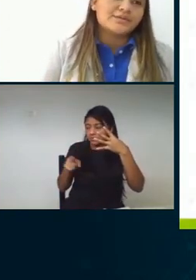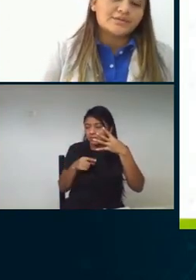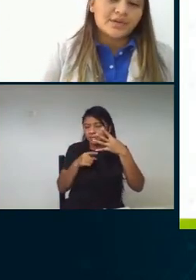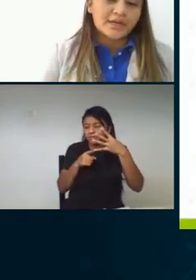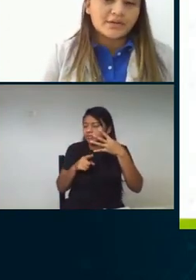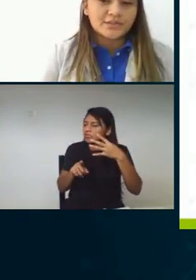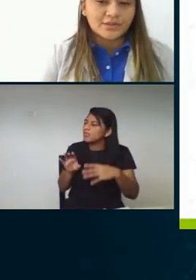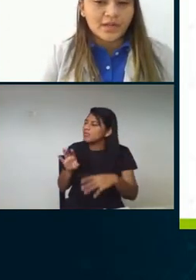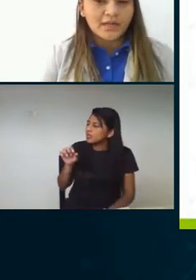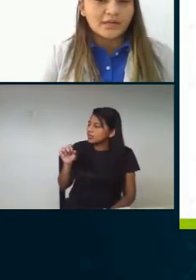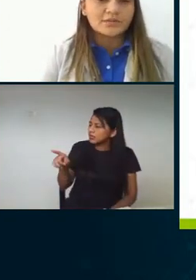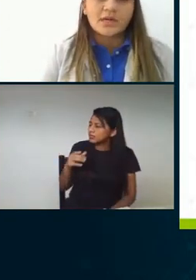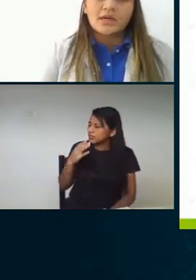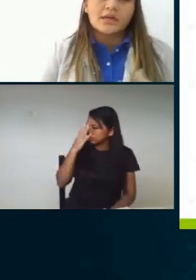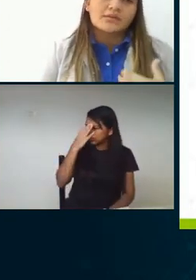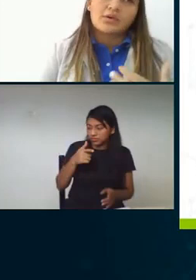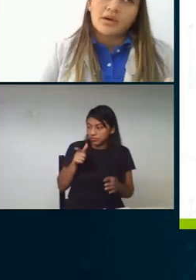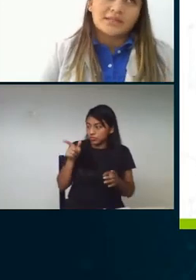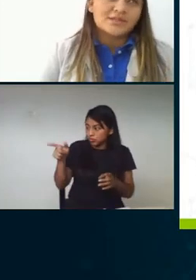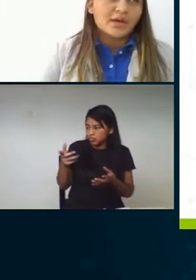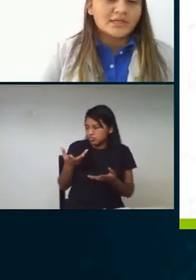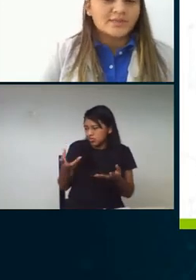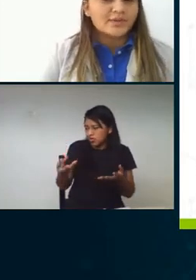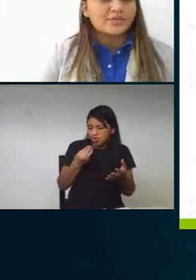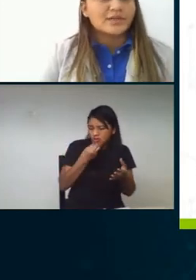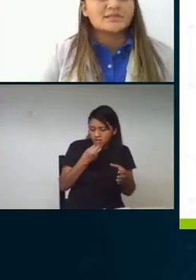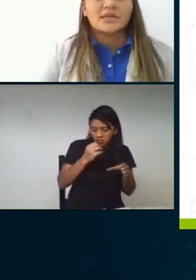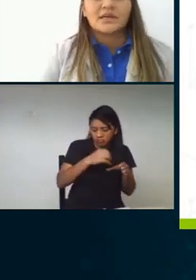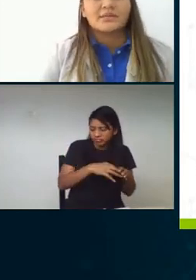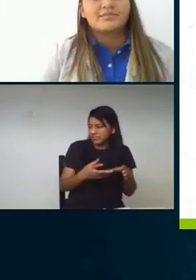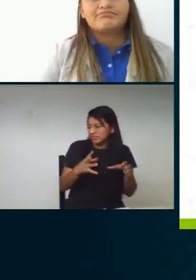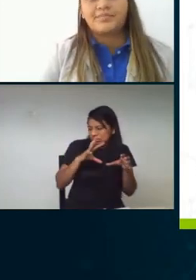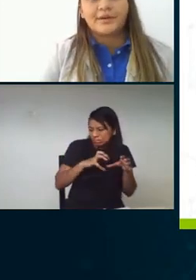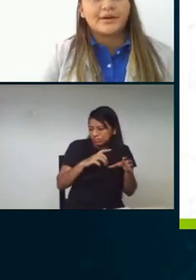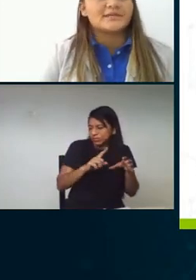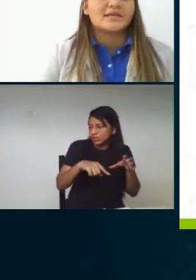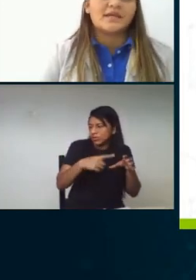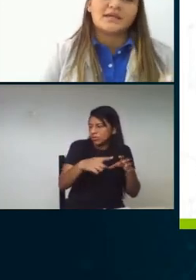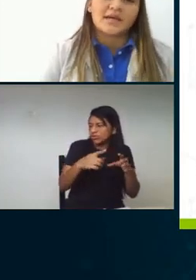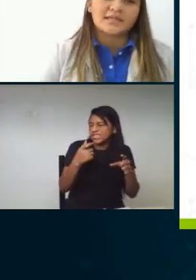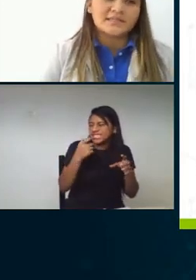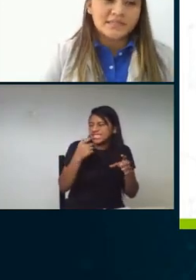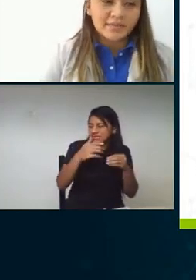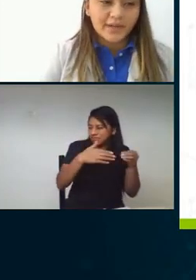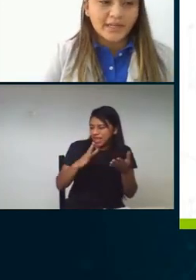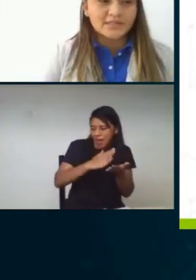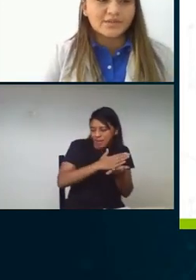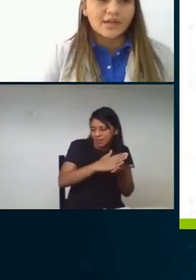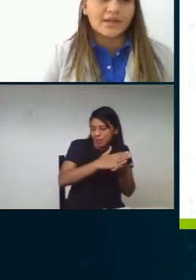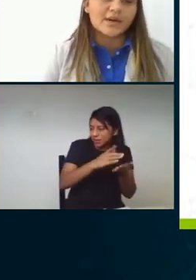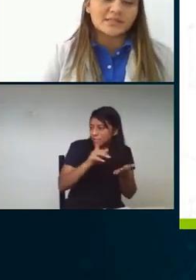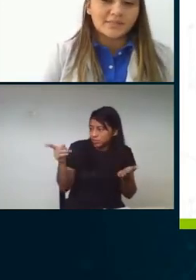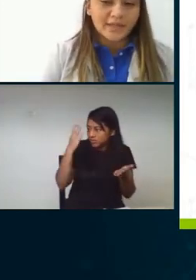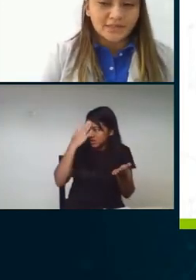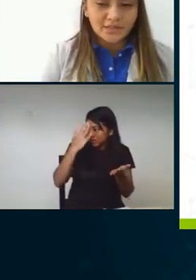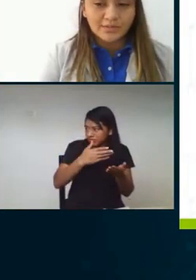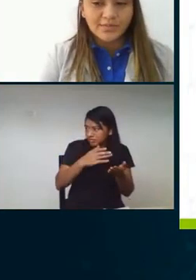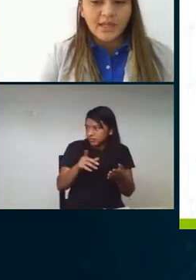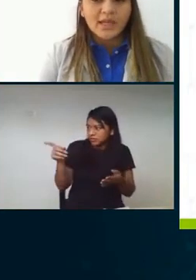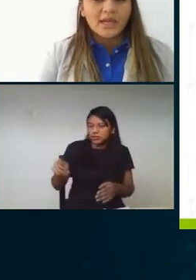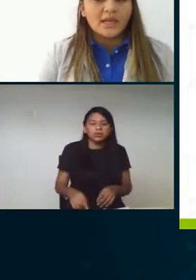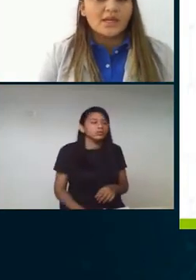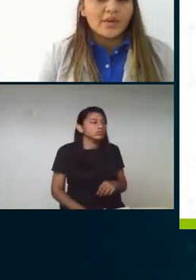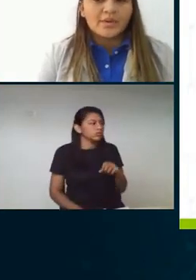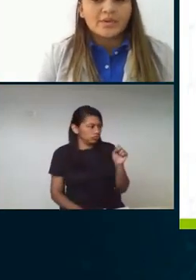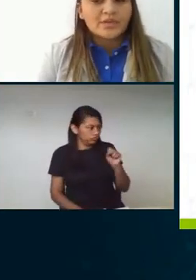los residuos orgánicos e inorgánicos? Casi todas las preguntas prevalece que casi siempre hacen una adecuada